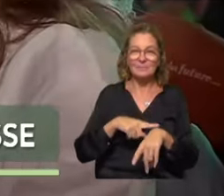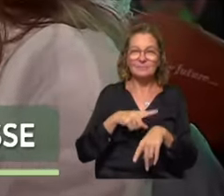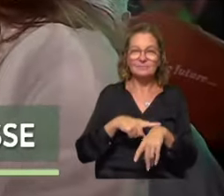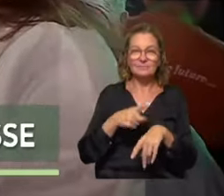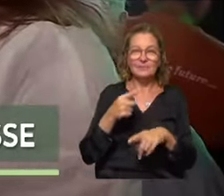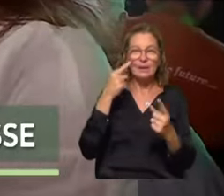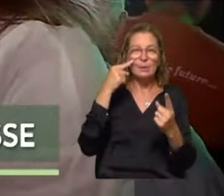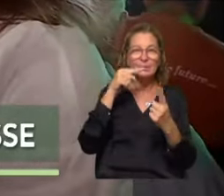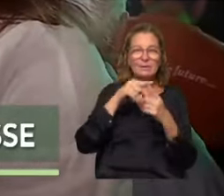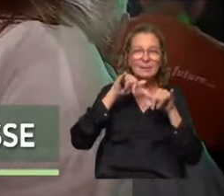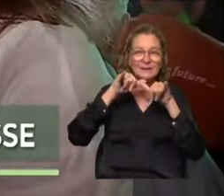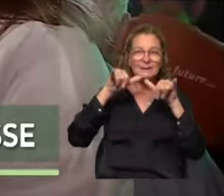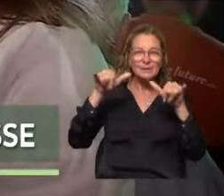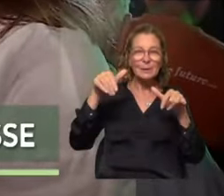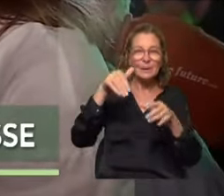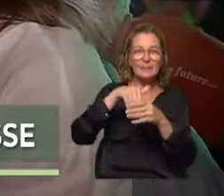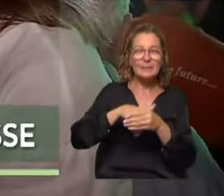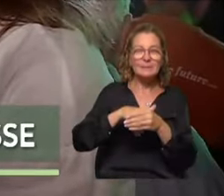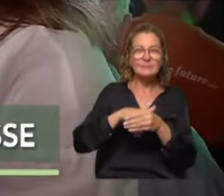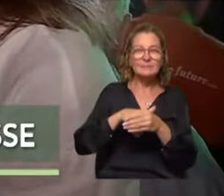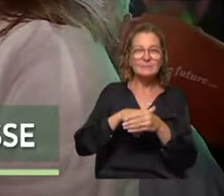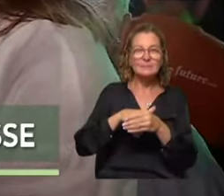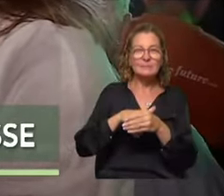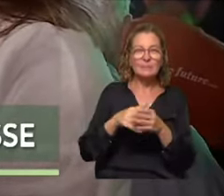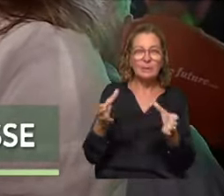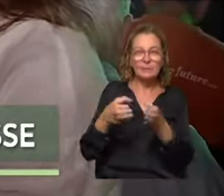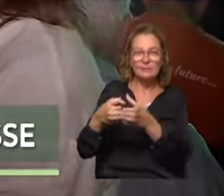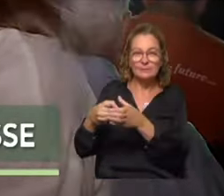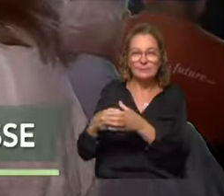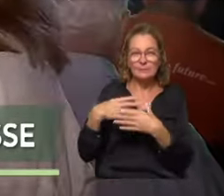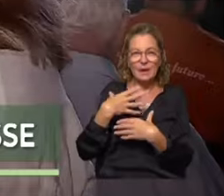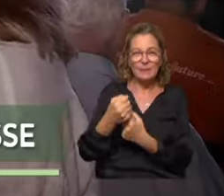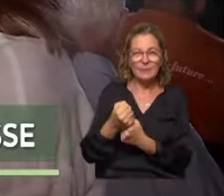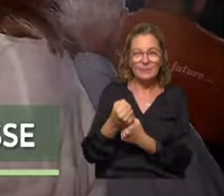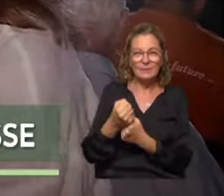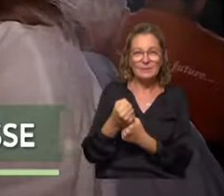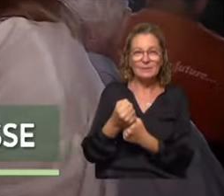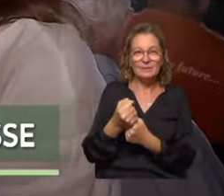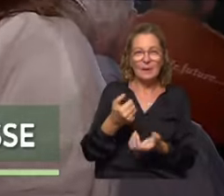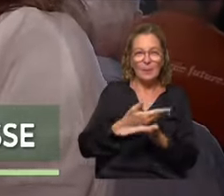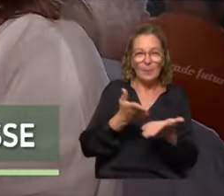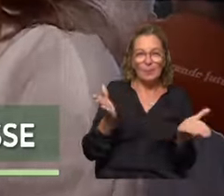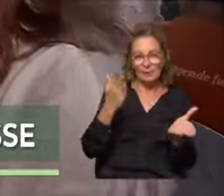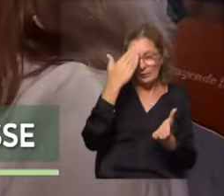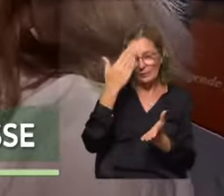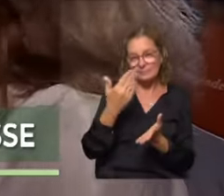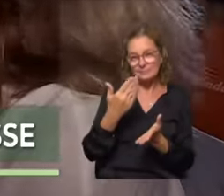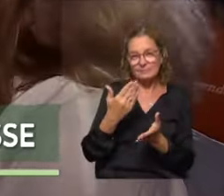es el eje del lanzamiento de esta campaña? Hay muchísimos sectores que apoyan a Carolina Cose y más, una gran representación del Frente Amplio.